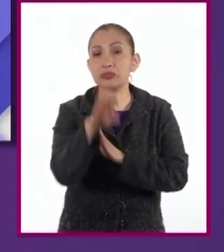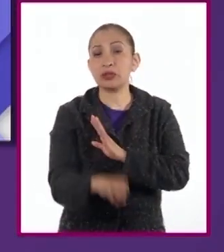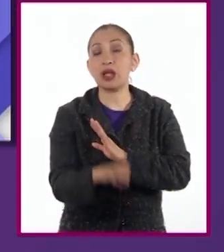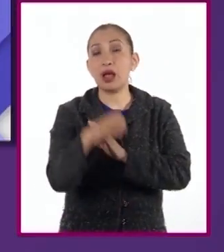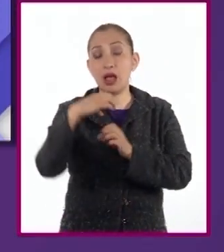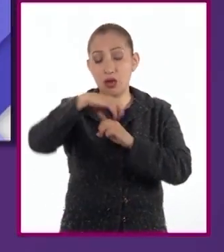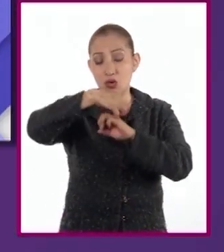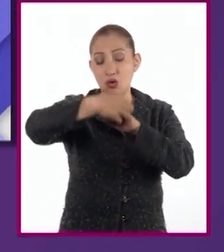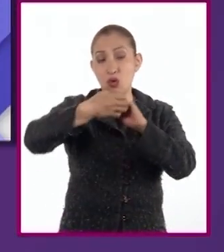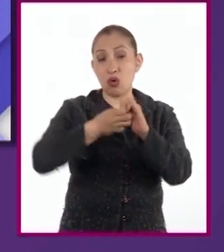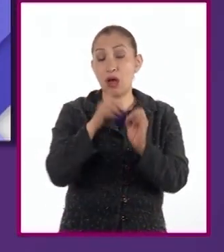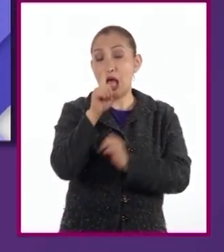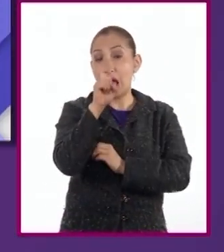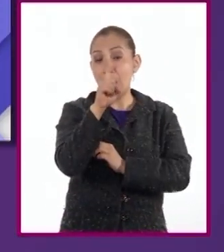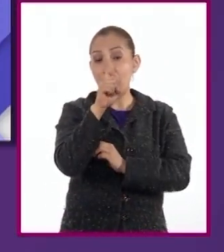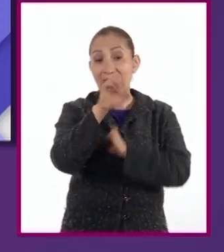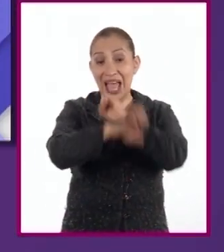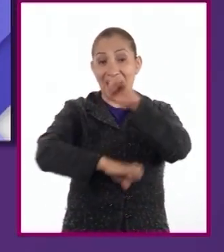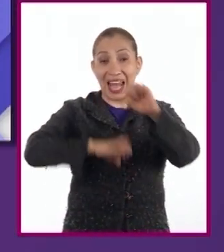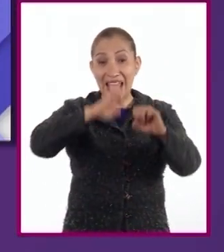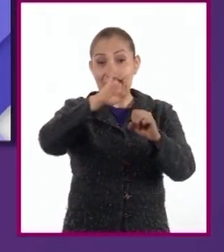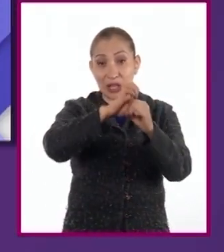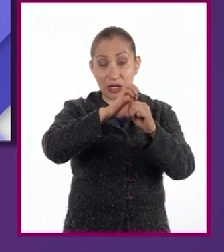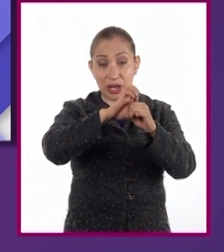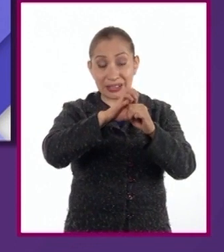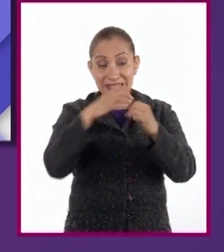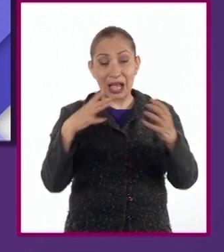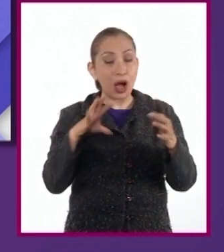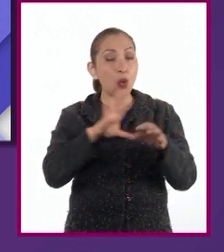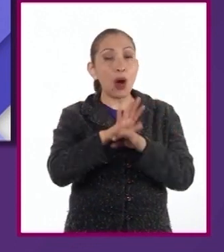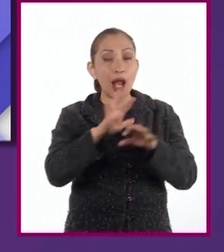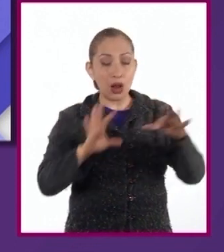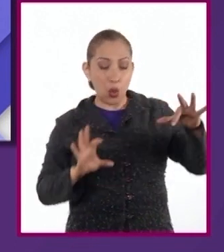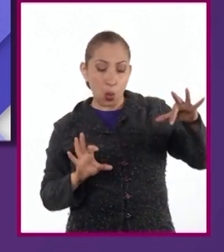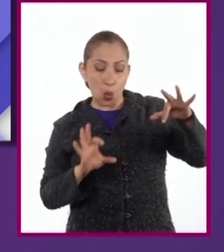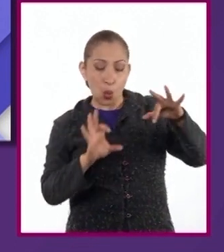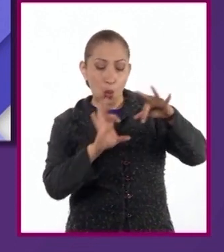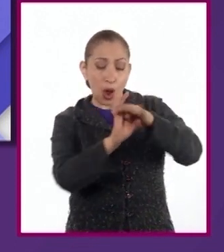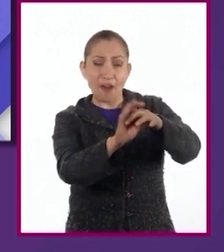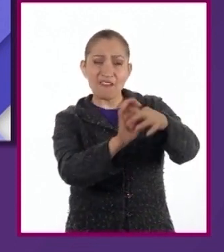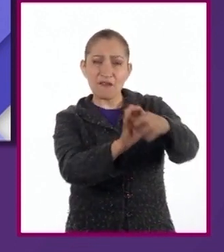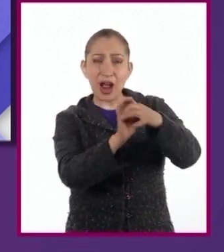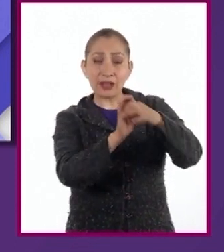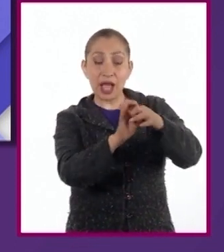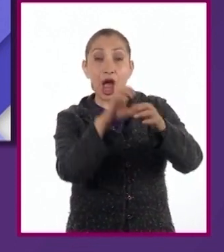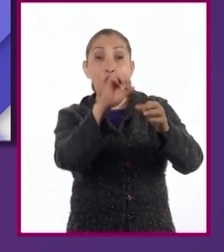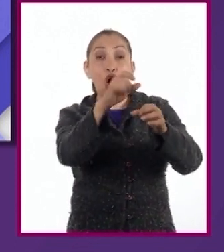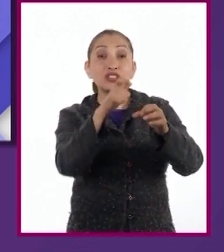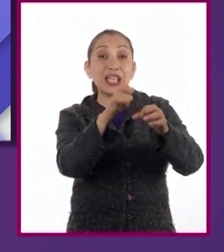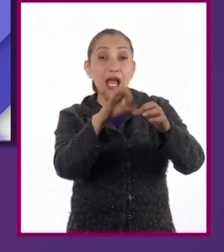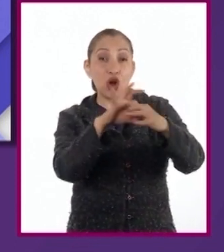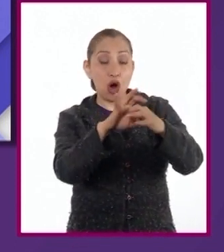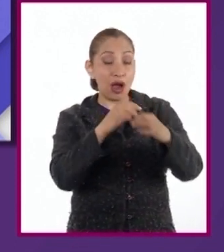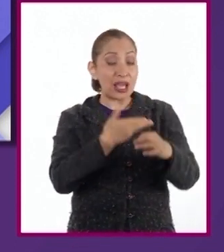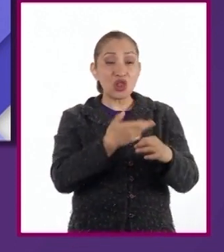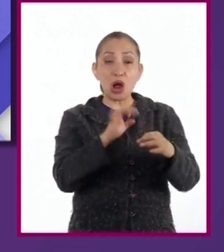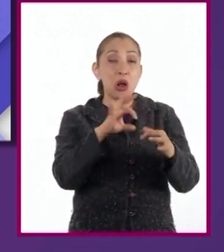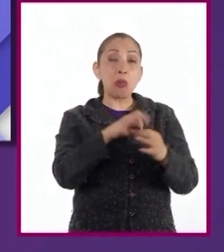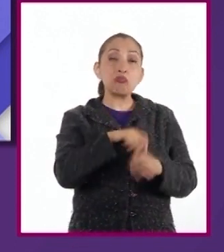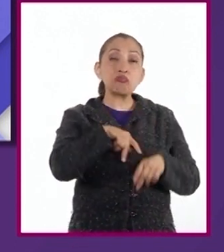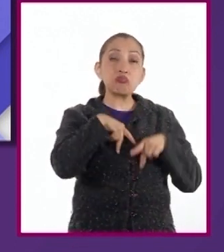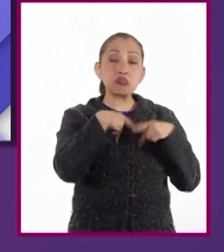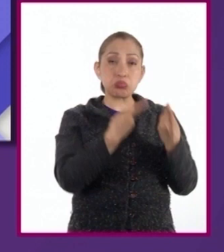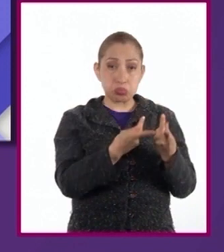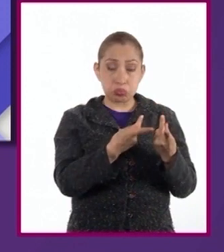la molécula del agua, los electrones que se comparten son atraídos con mayor fuerza por el oxígeno que por el hidrógeno.